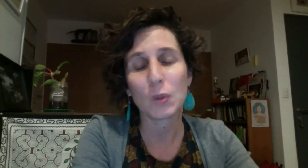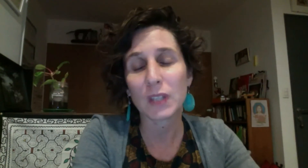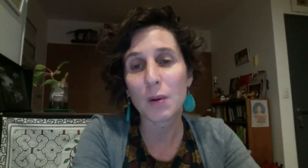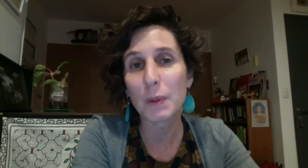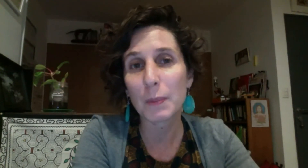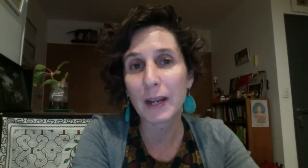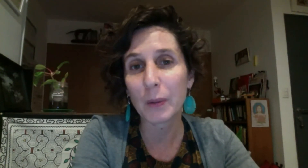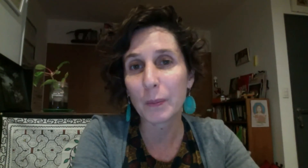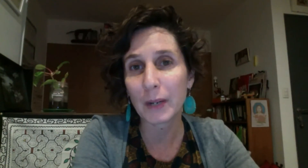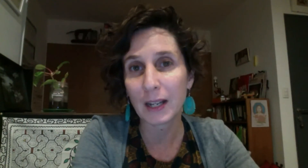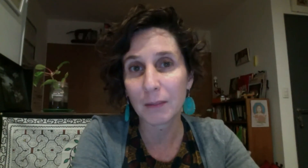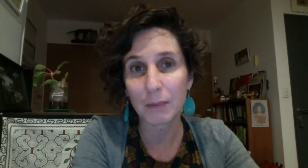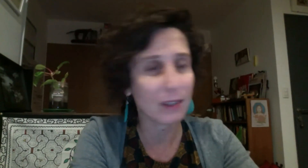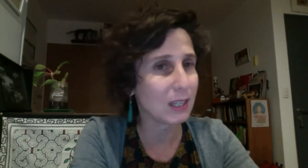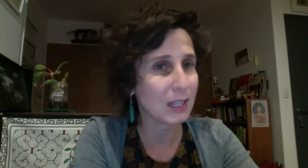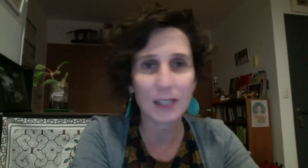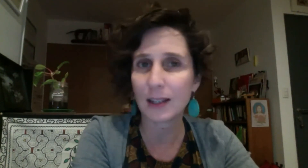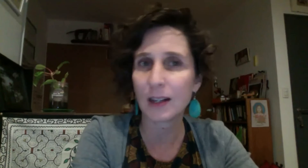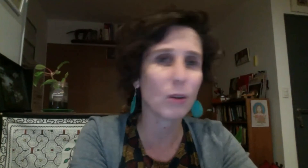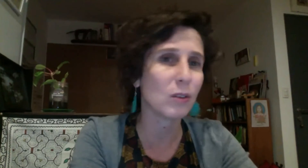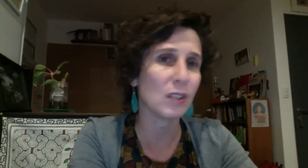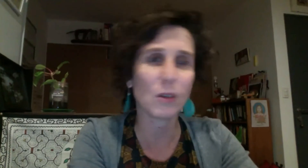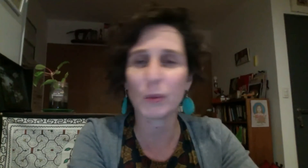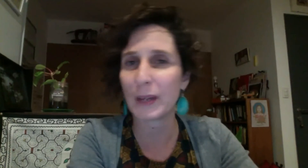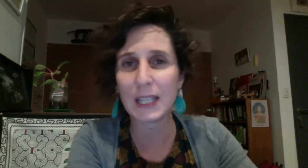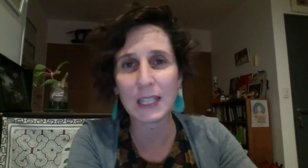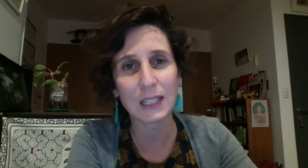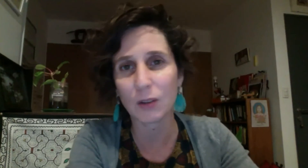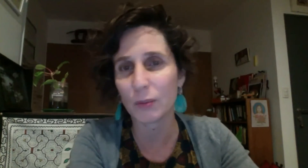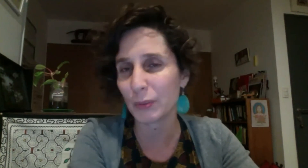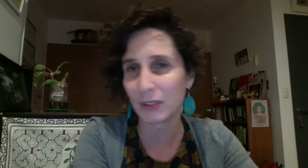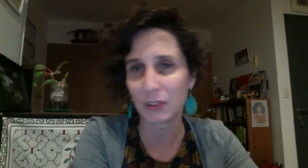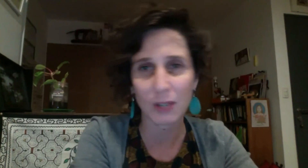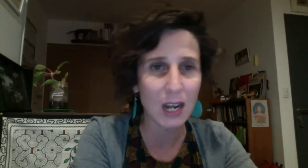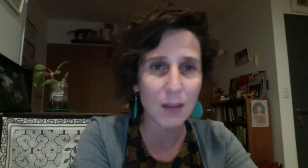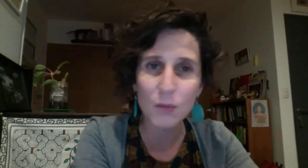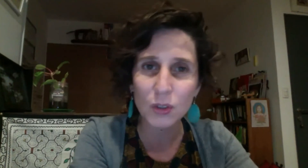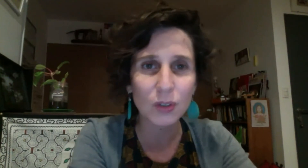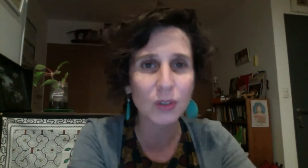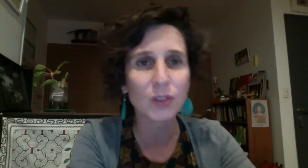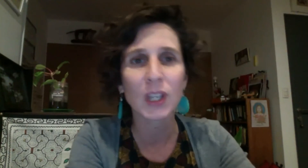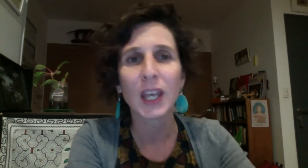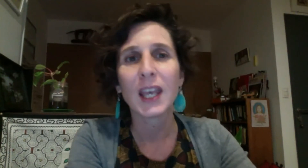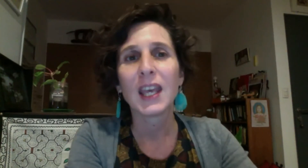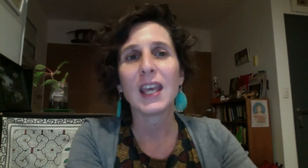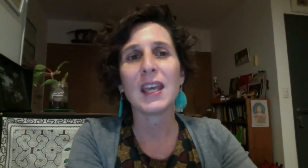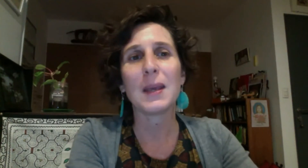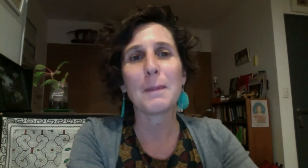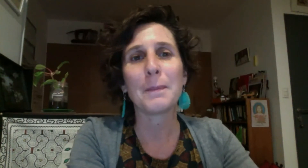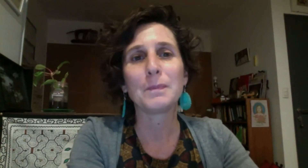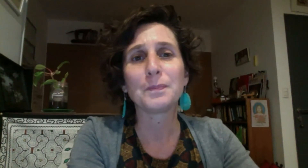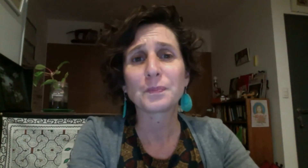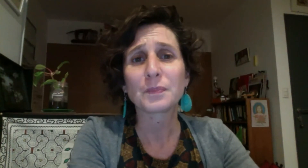No estábamos preparados para digitalizarnos, ni como país, ni como profesionales muchos,